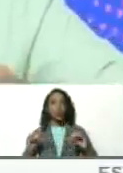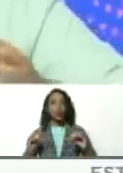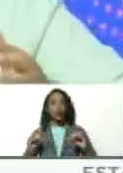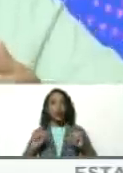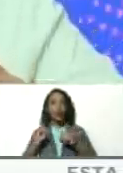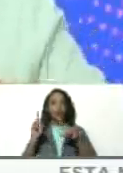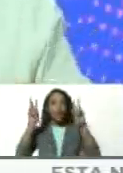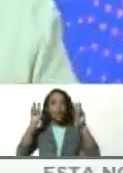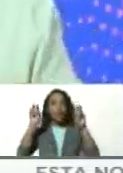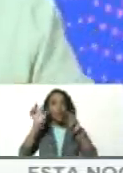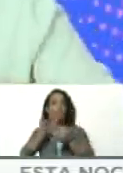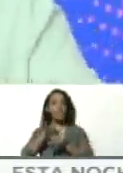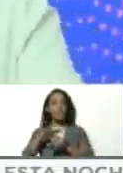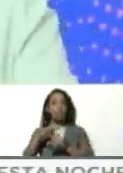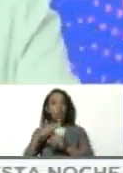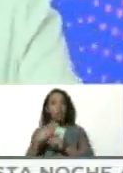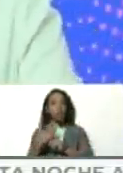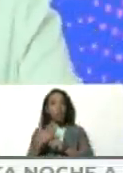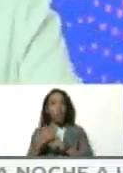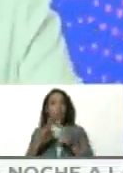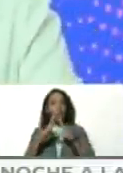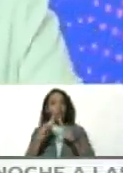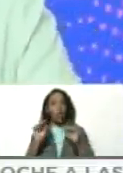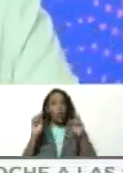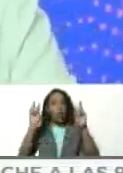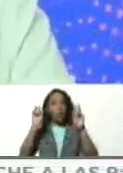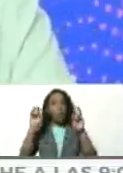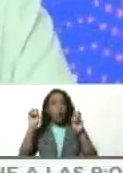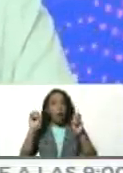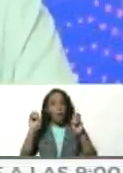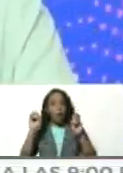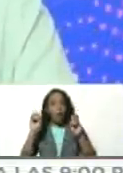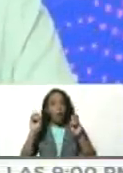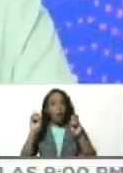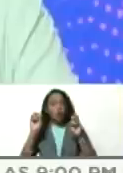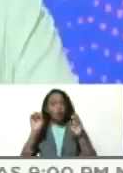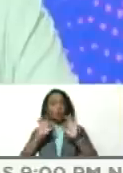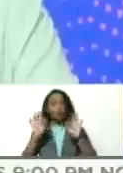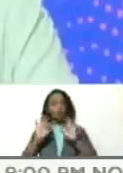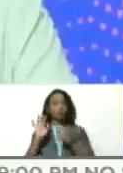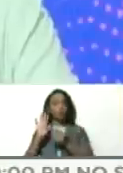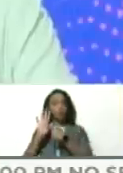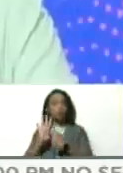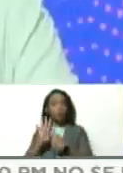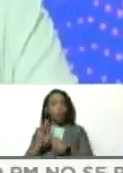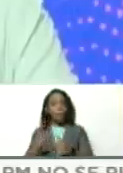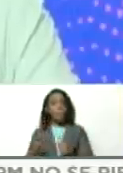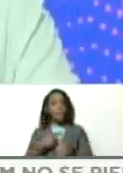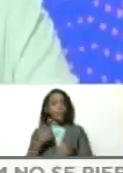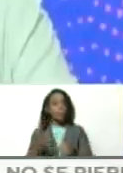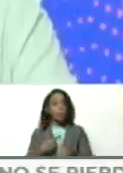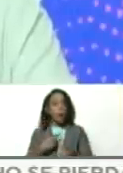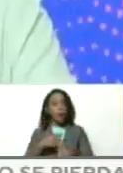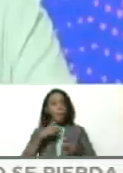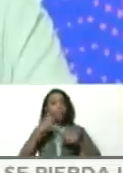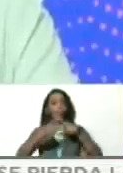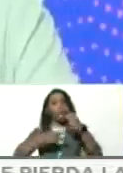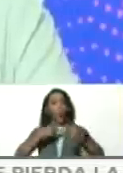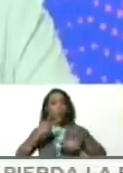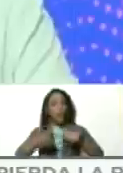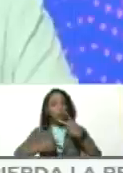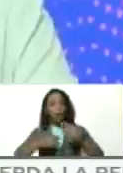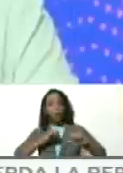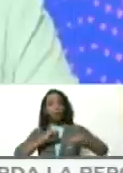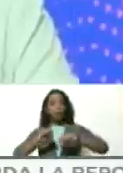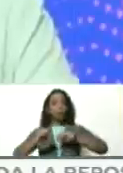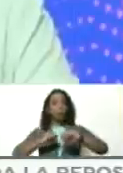esa nueva situación, todo el nuevo escenario, las prioridades, las políticas, las